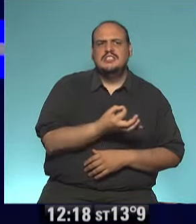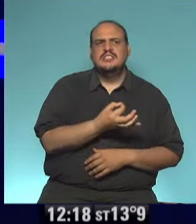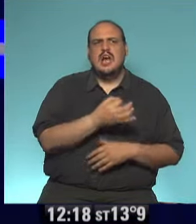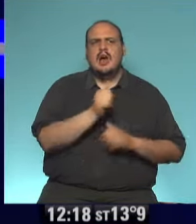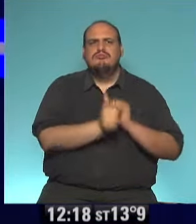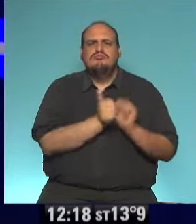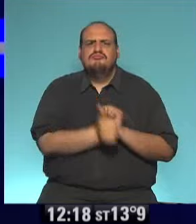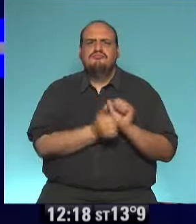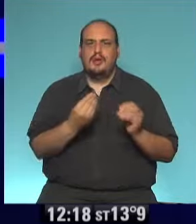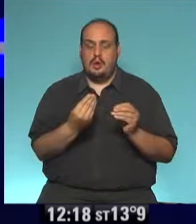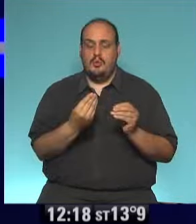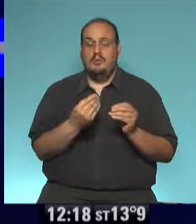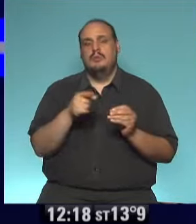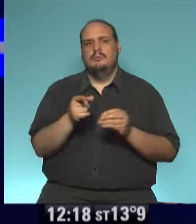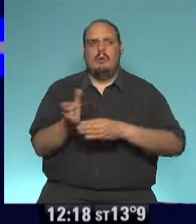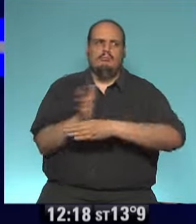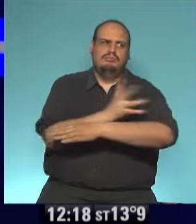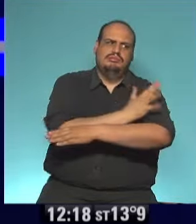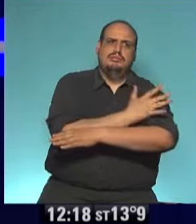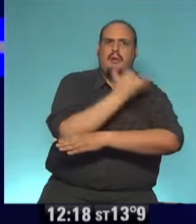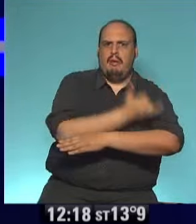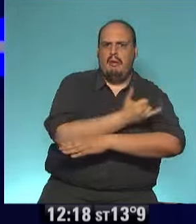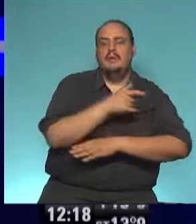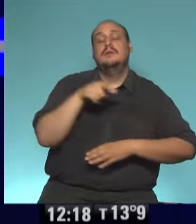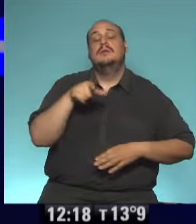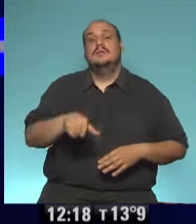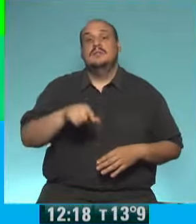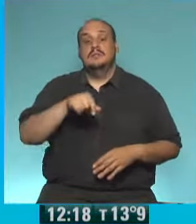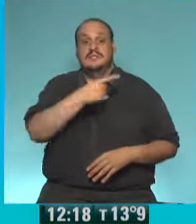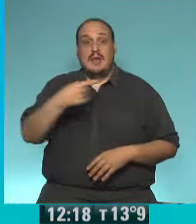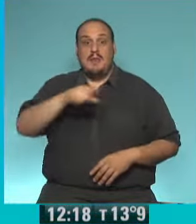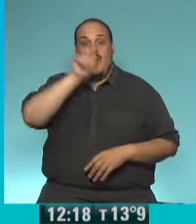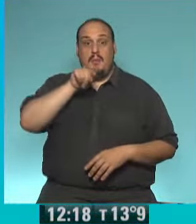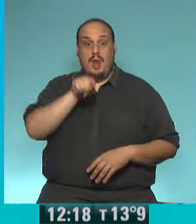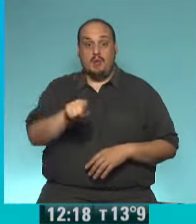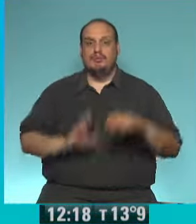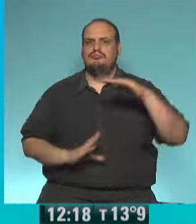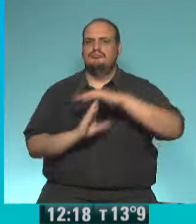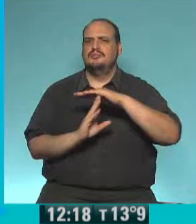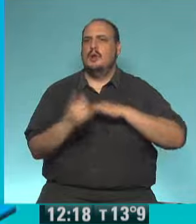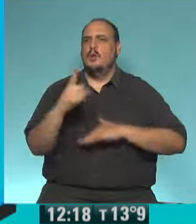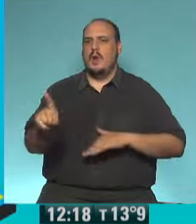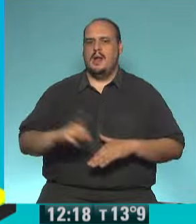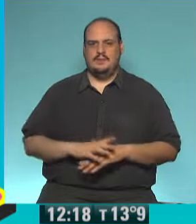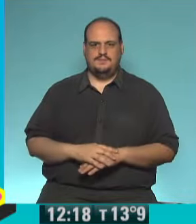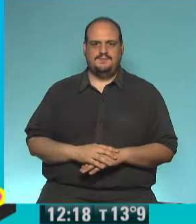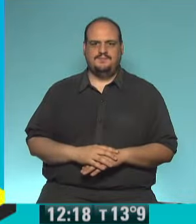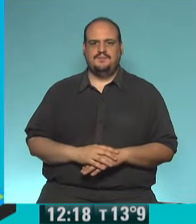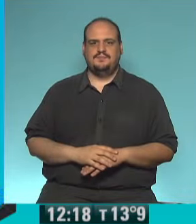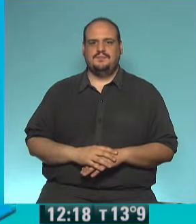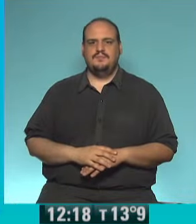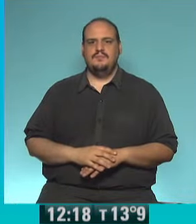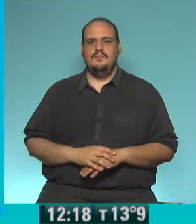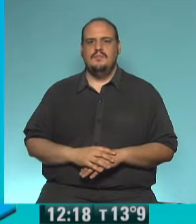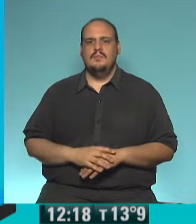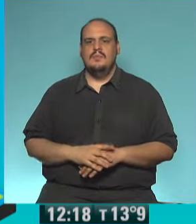qué? ¿Por qué estuvimos viendo eso? Porque tenemos una gran pregunta de la semana, que ¿cuál es? ¿Cuál es la pregunta de la semana? ¿Cuánto trabajo